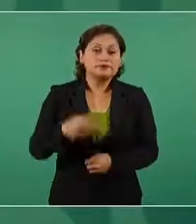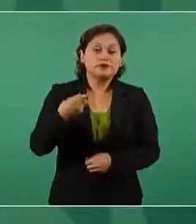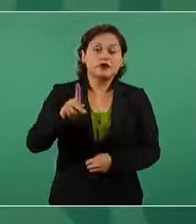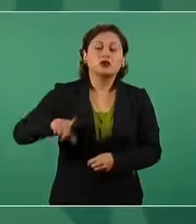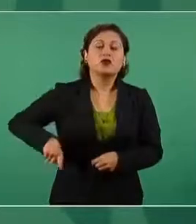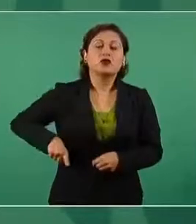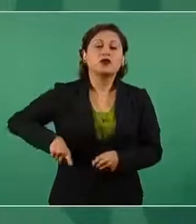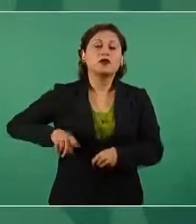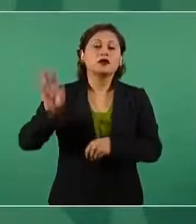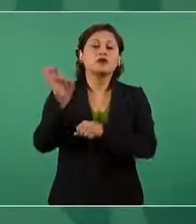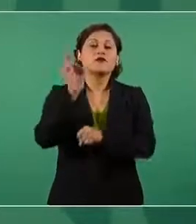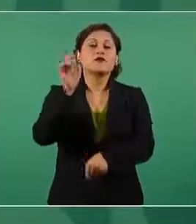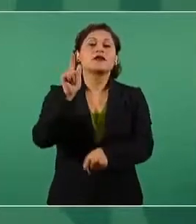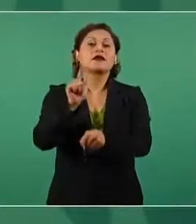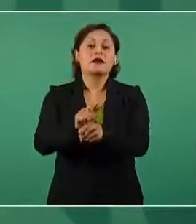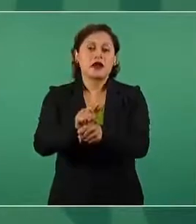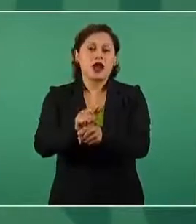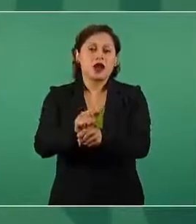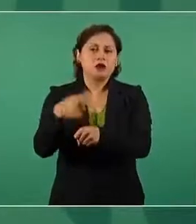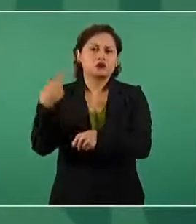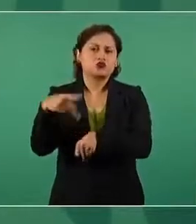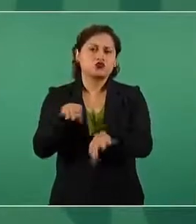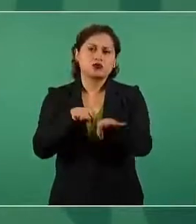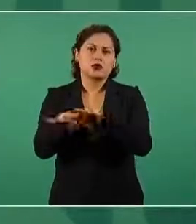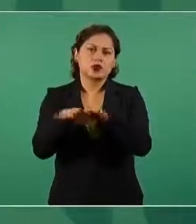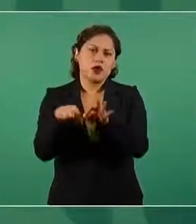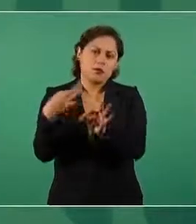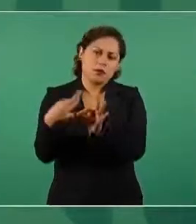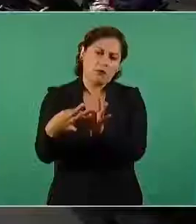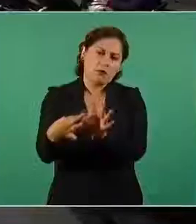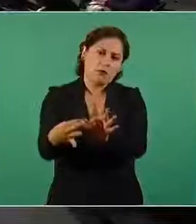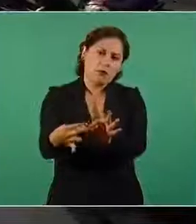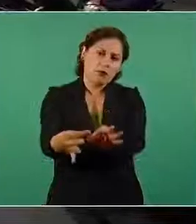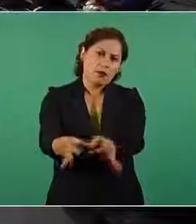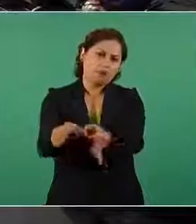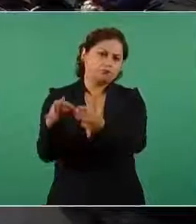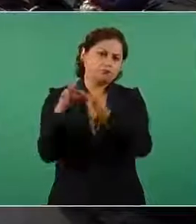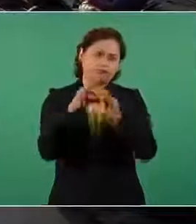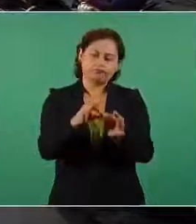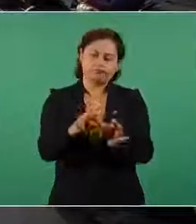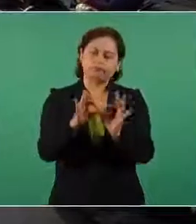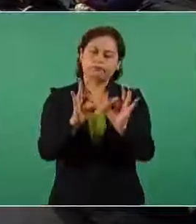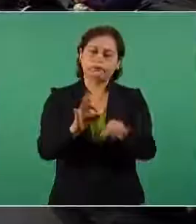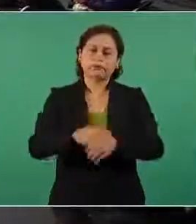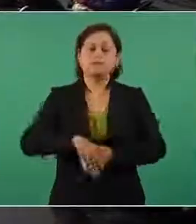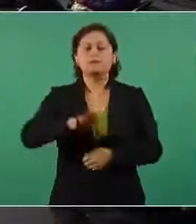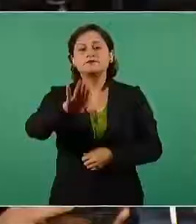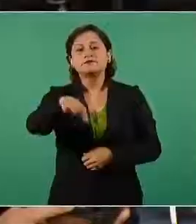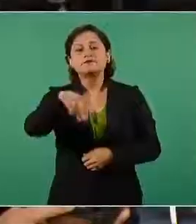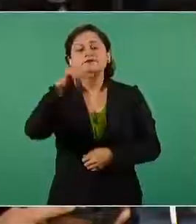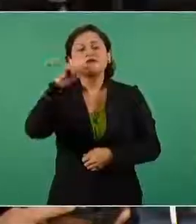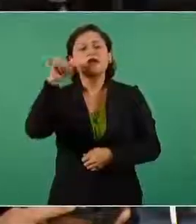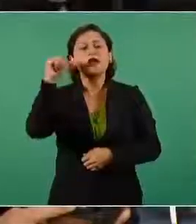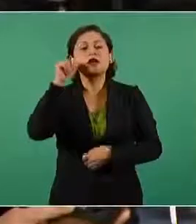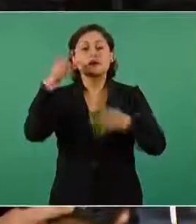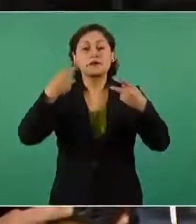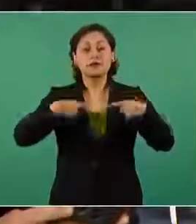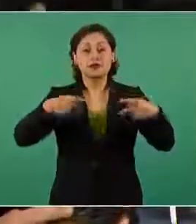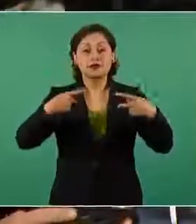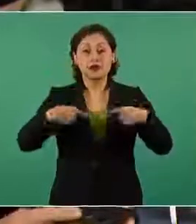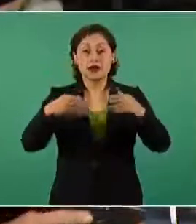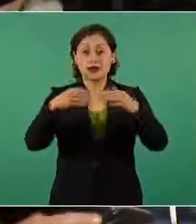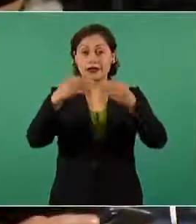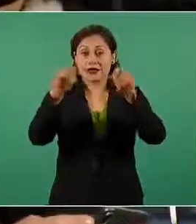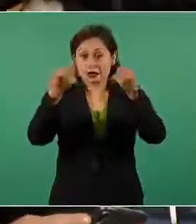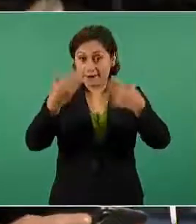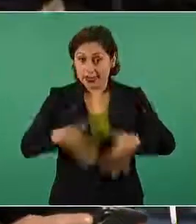federal está actuando de una manera muy puntual y oportuna. Oiga, ayer los damnificados bloquearon Ecatepec, hubo ahí un bloqueo